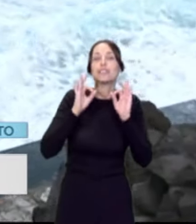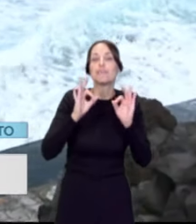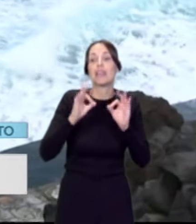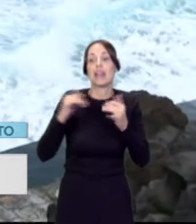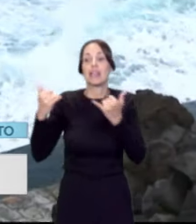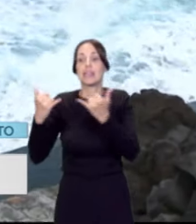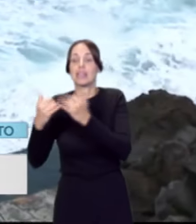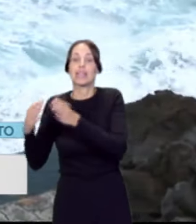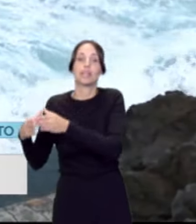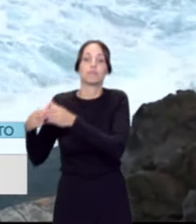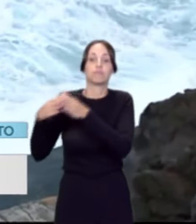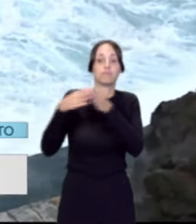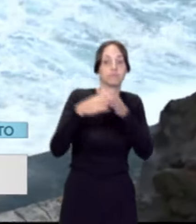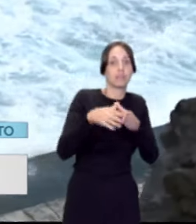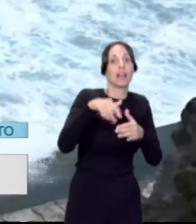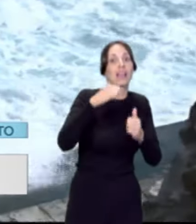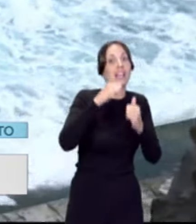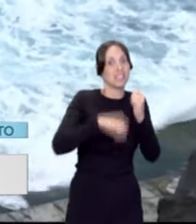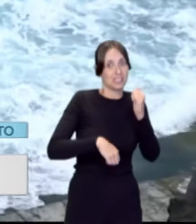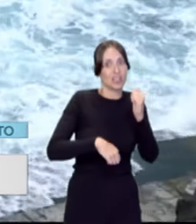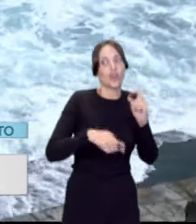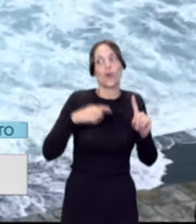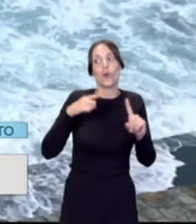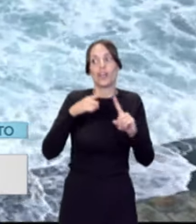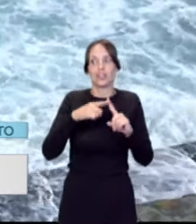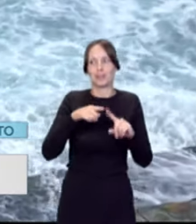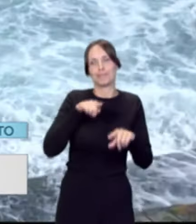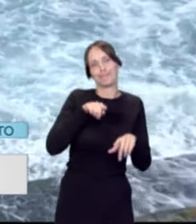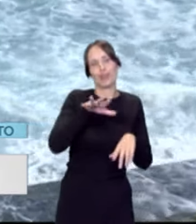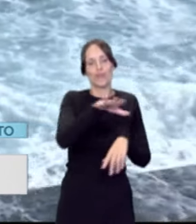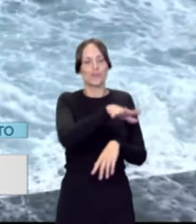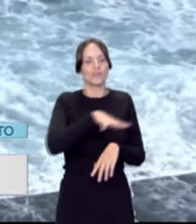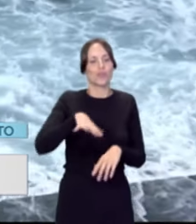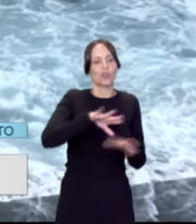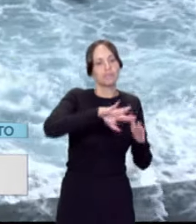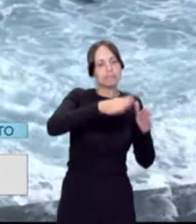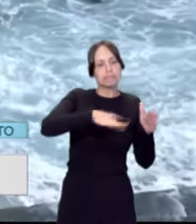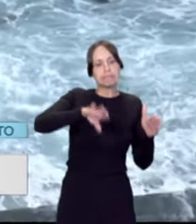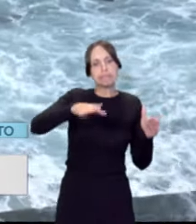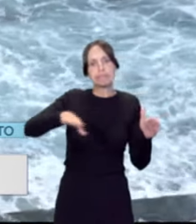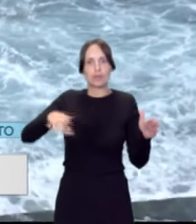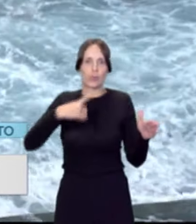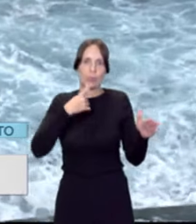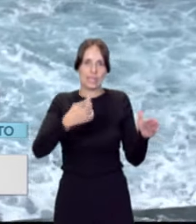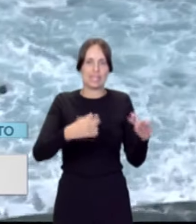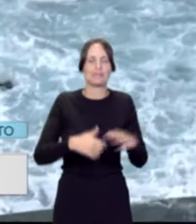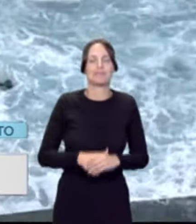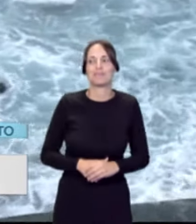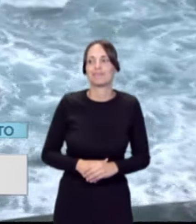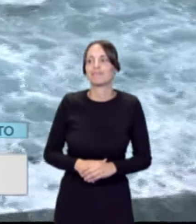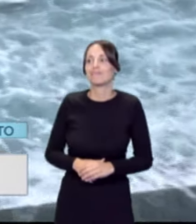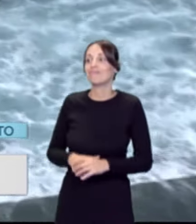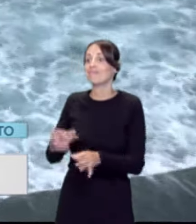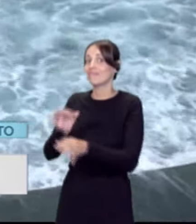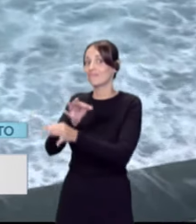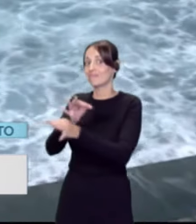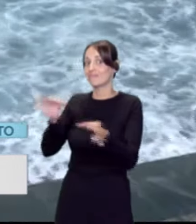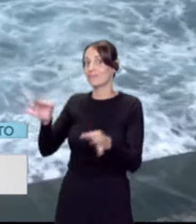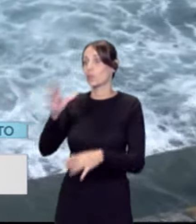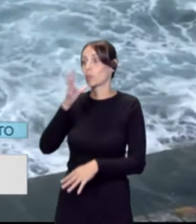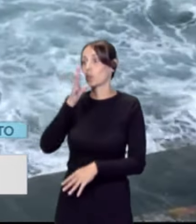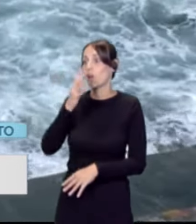Tenerife para salvar pues esa complejidad que nos impone la naturaleza y que nos impone el terreno, ¿no? Exacto, porque ahora mismo estamos